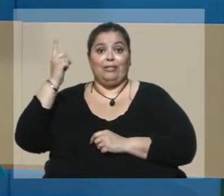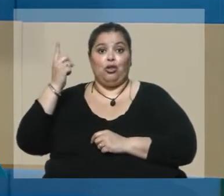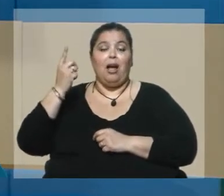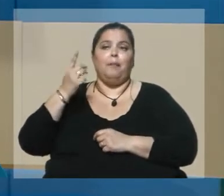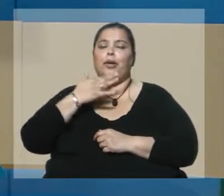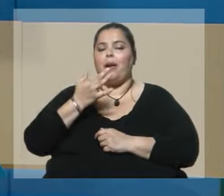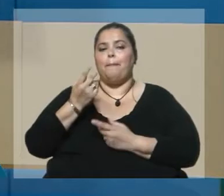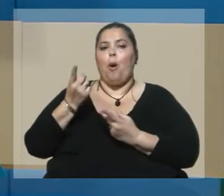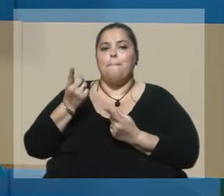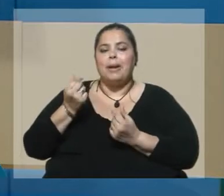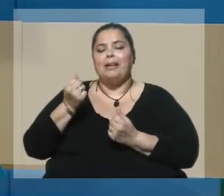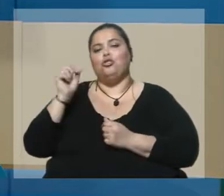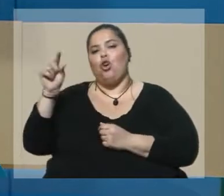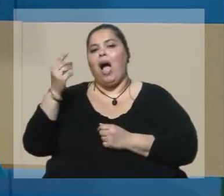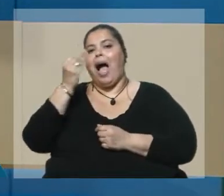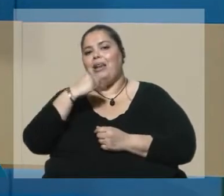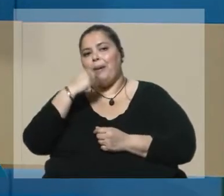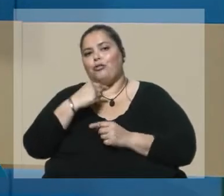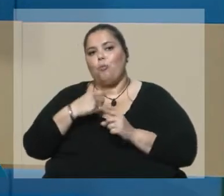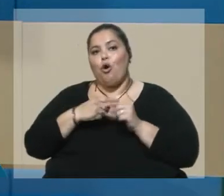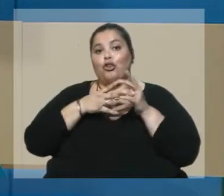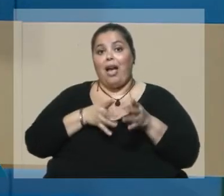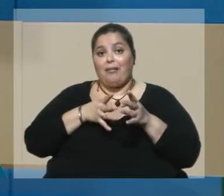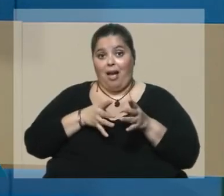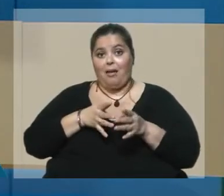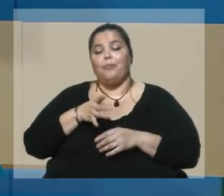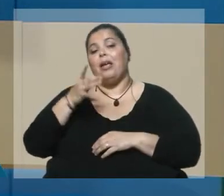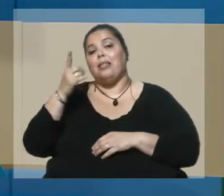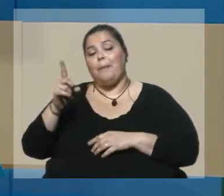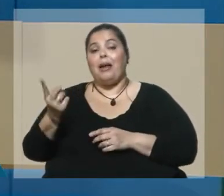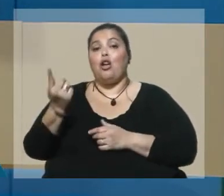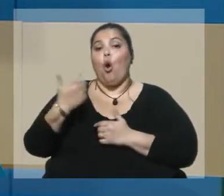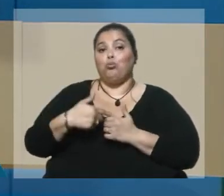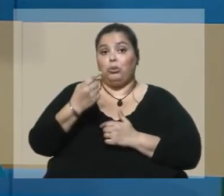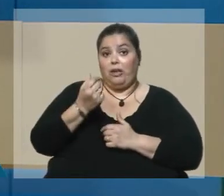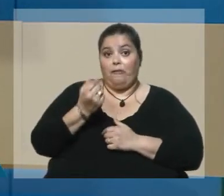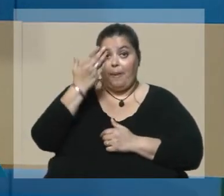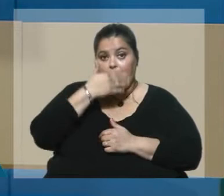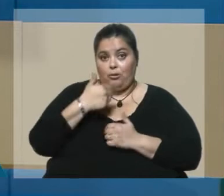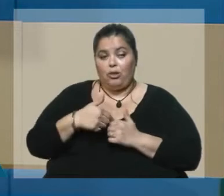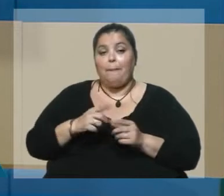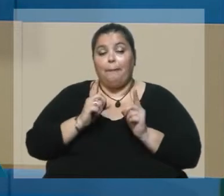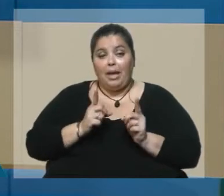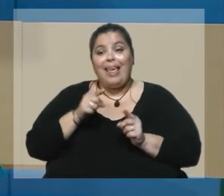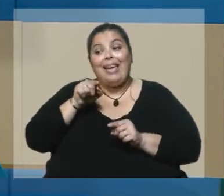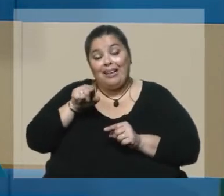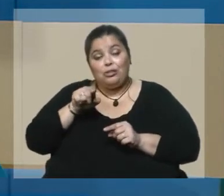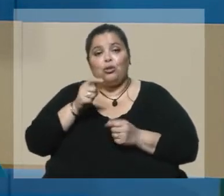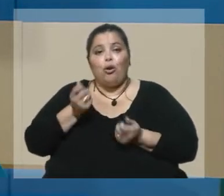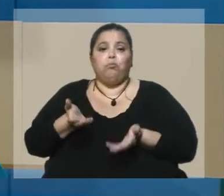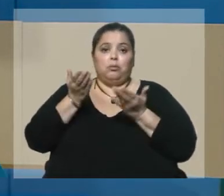precios de los alimentos por la por el conflicto entre Rusia y Ucrania los precios y los combustibles eso está empezando a